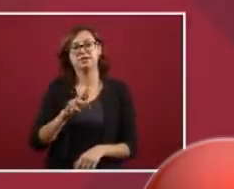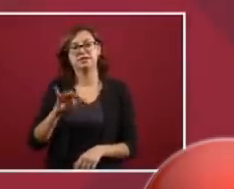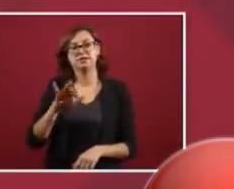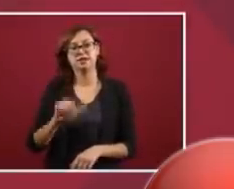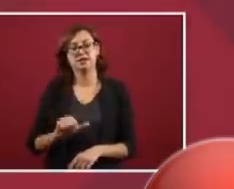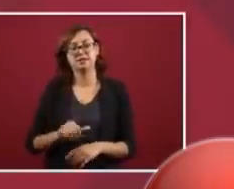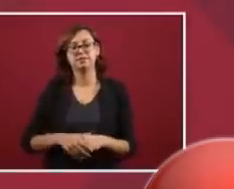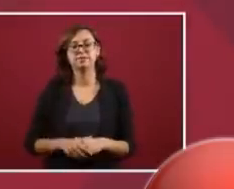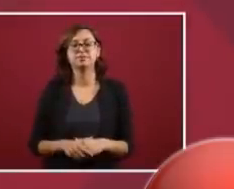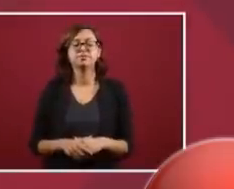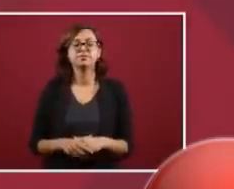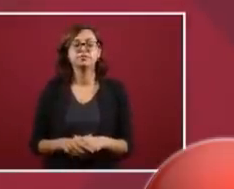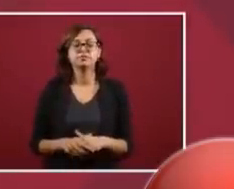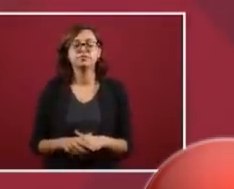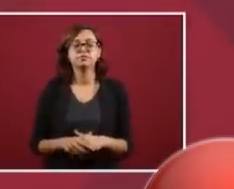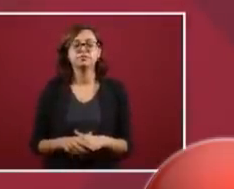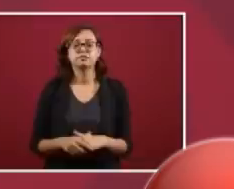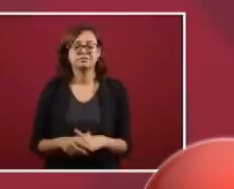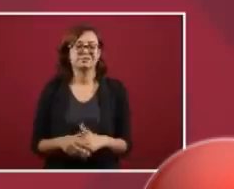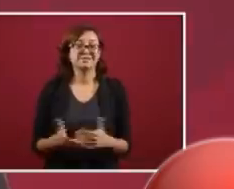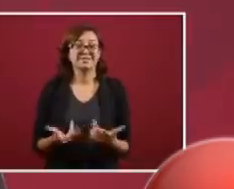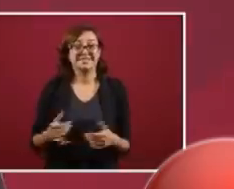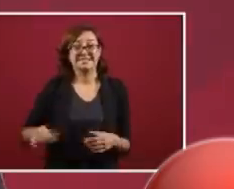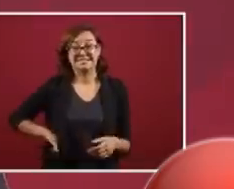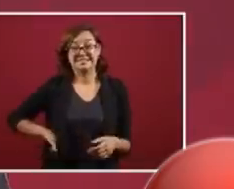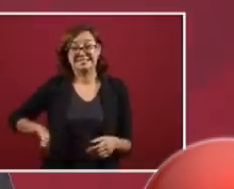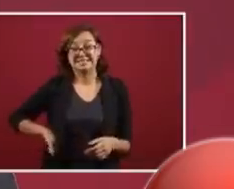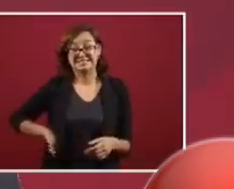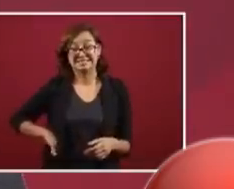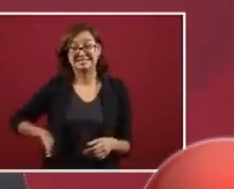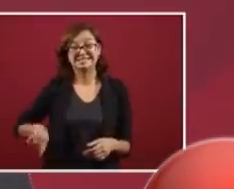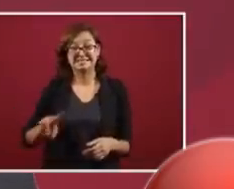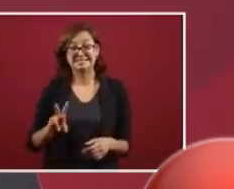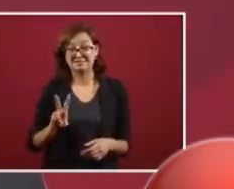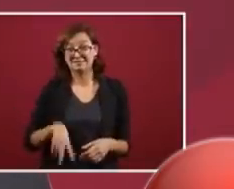porque es interesante, ¿no?